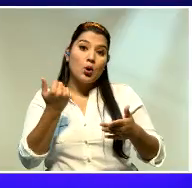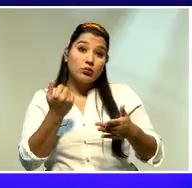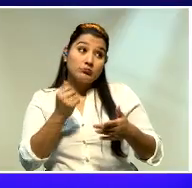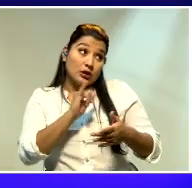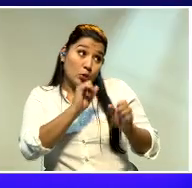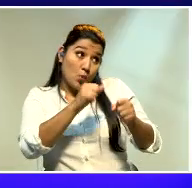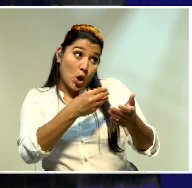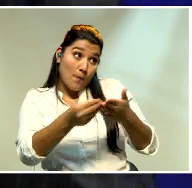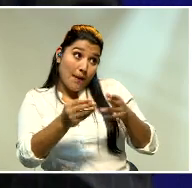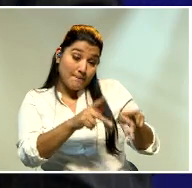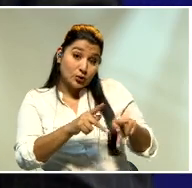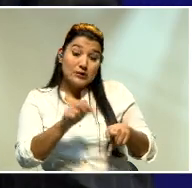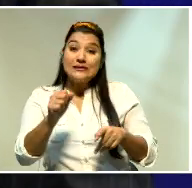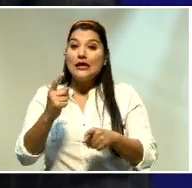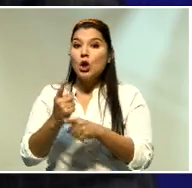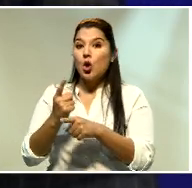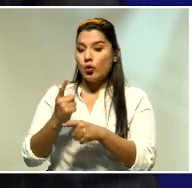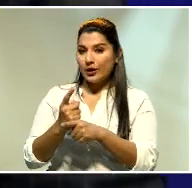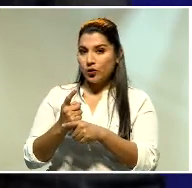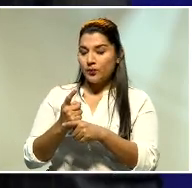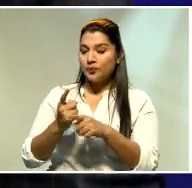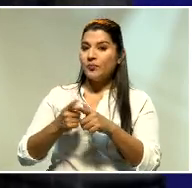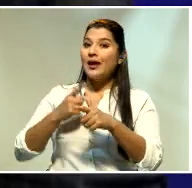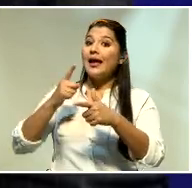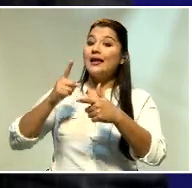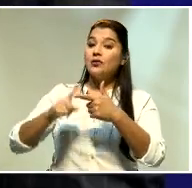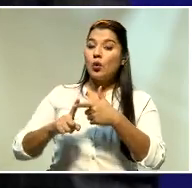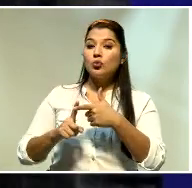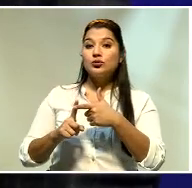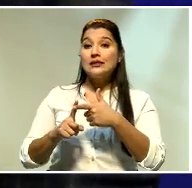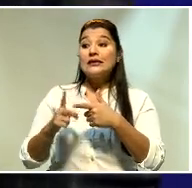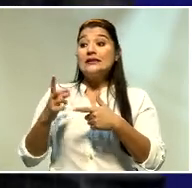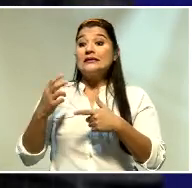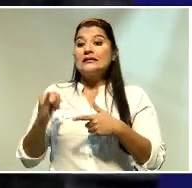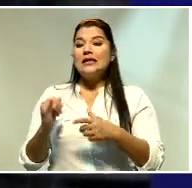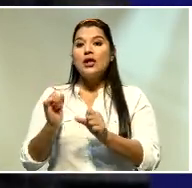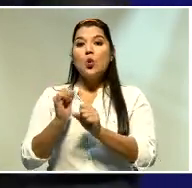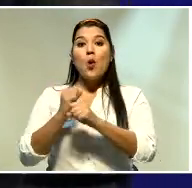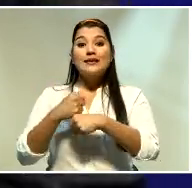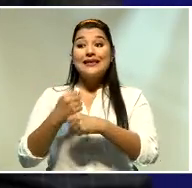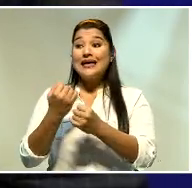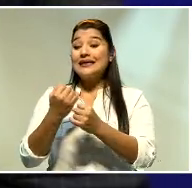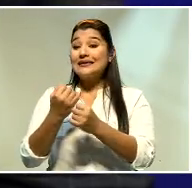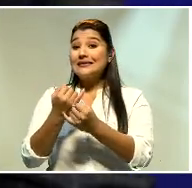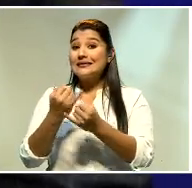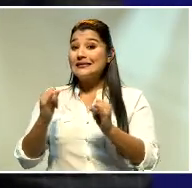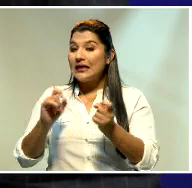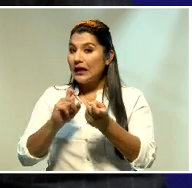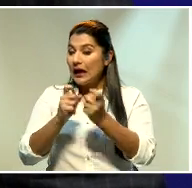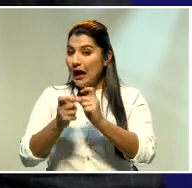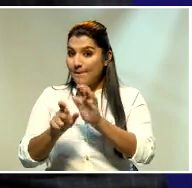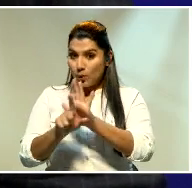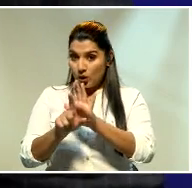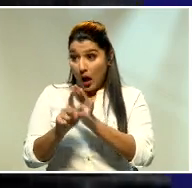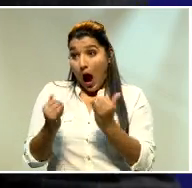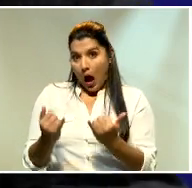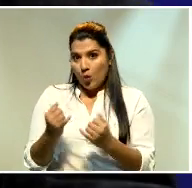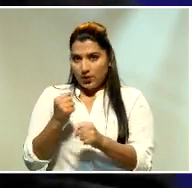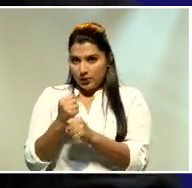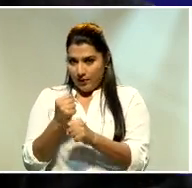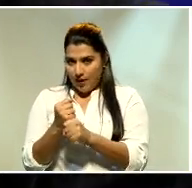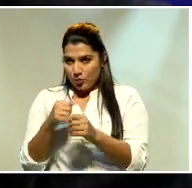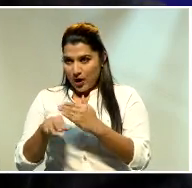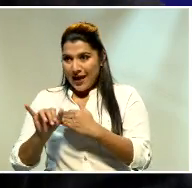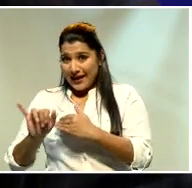la gente. Es correcto. Entonces, el propósito loable podía, si se hacía sin una reforma, que es lo que se está trabajando entre salud y agricultura, podría más